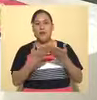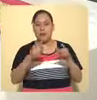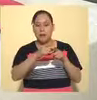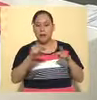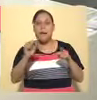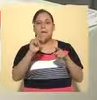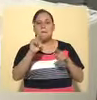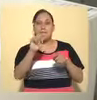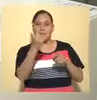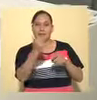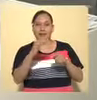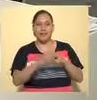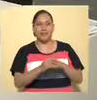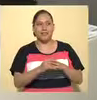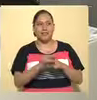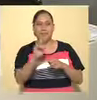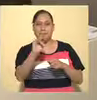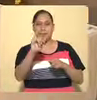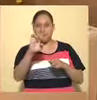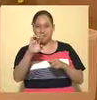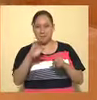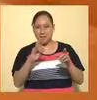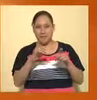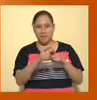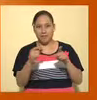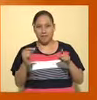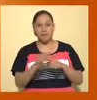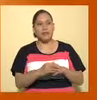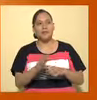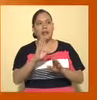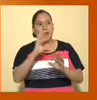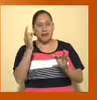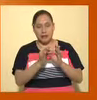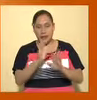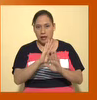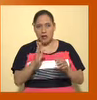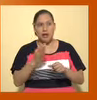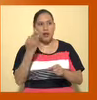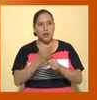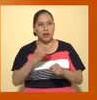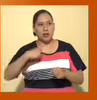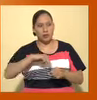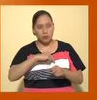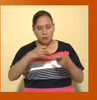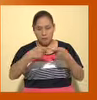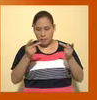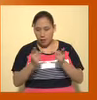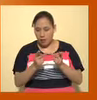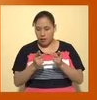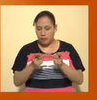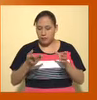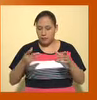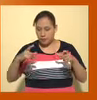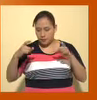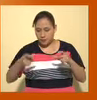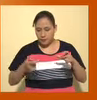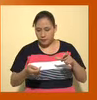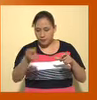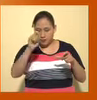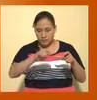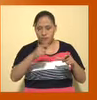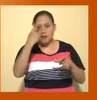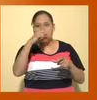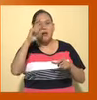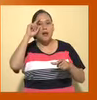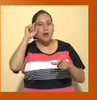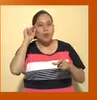Conmigo al postre. Pero esperen. Yo ya me emocioné. Vamos a dejar ya lista nuestro plato de presentación para poder poner la